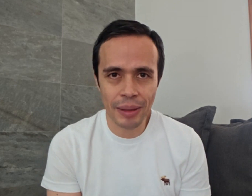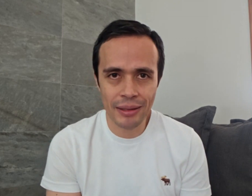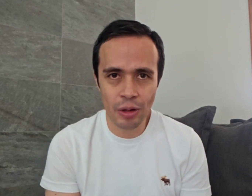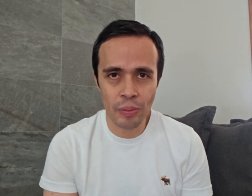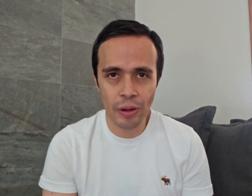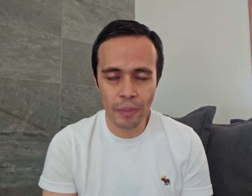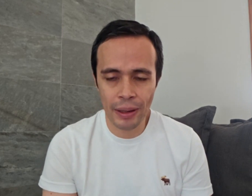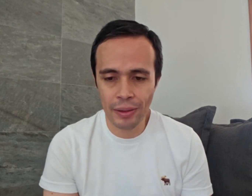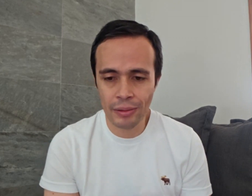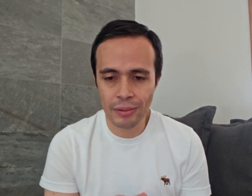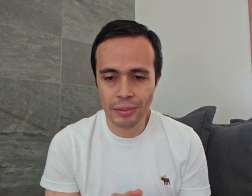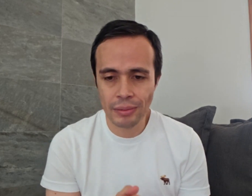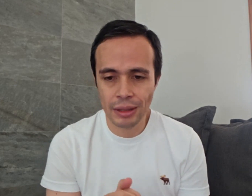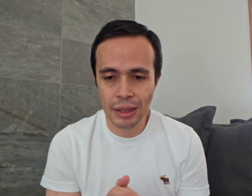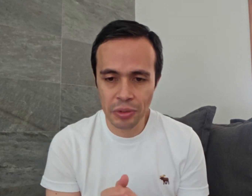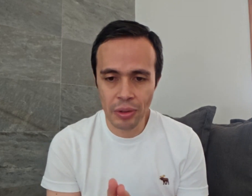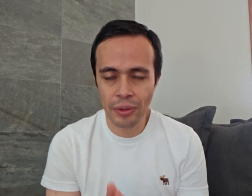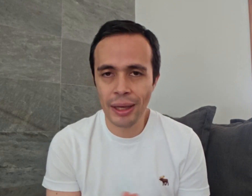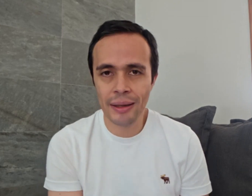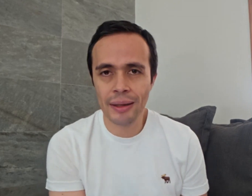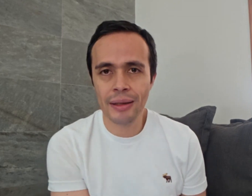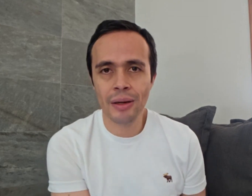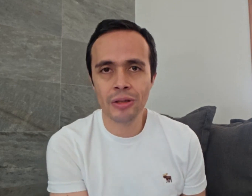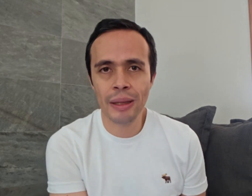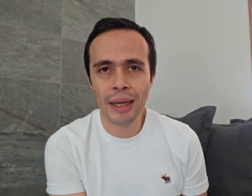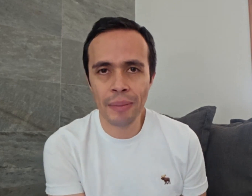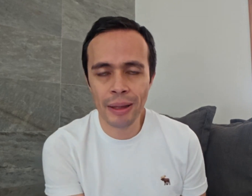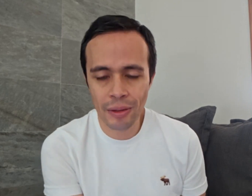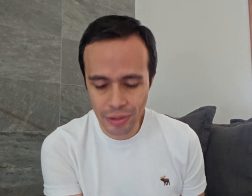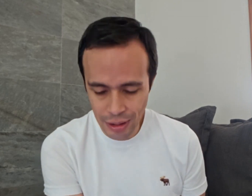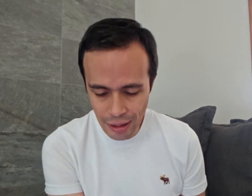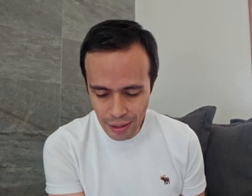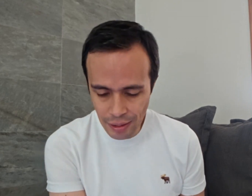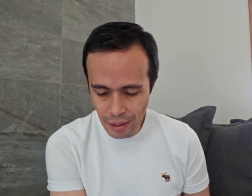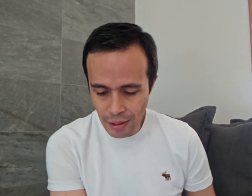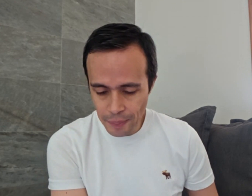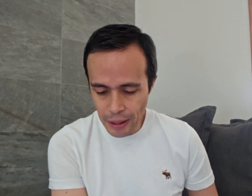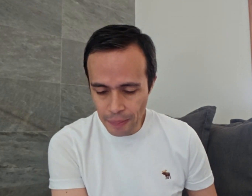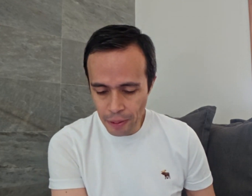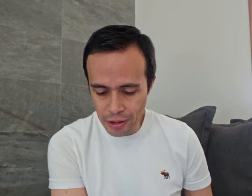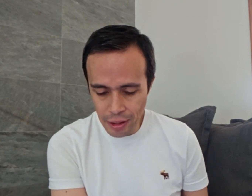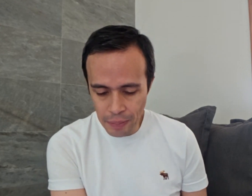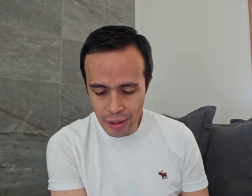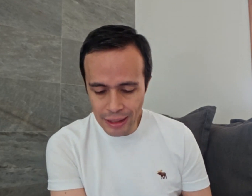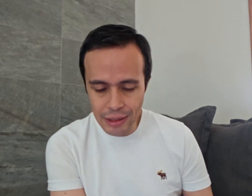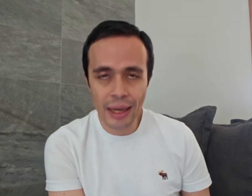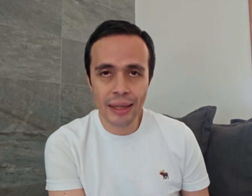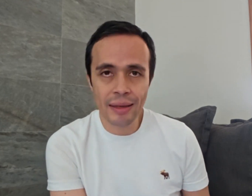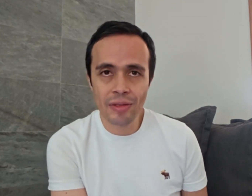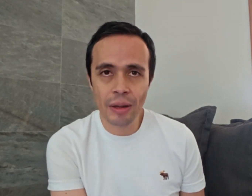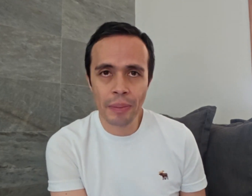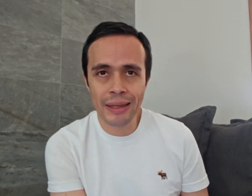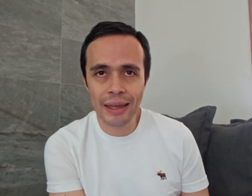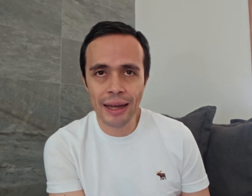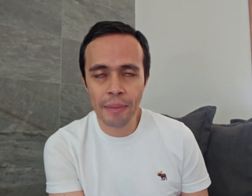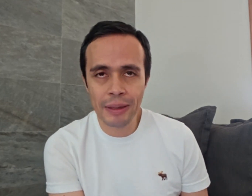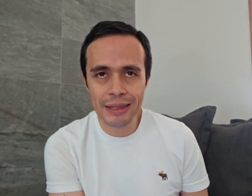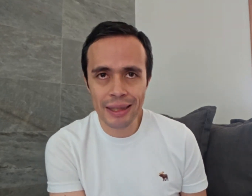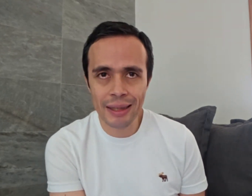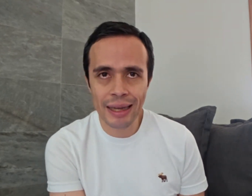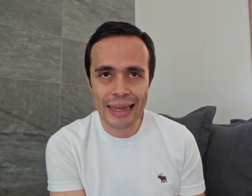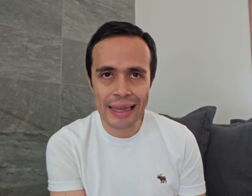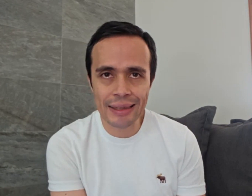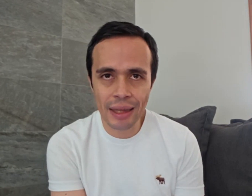el sistema de salud por completo y esto incluye los medicamentos y por eso la importancia de esto que plantea